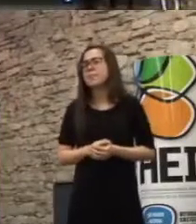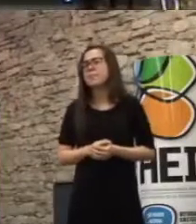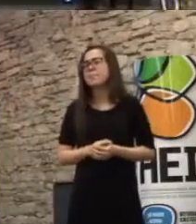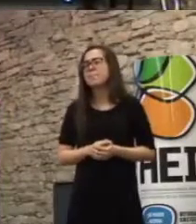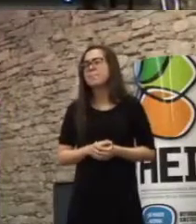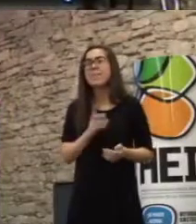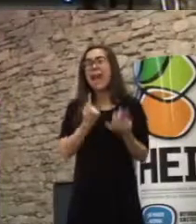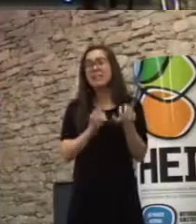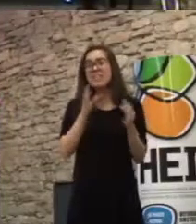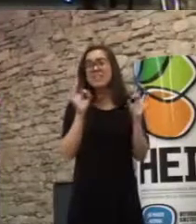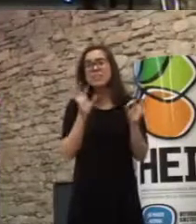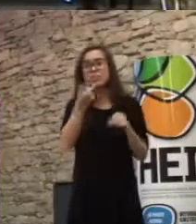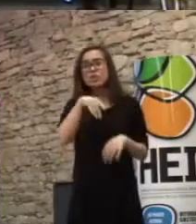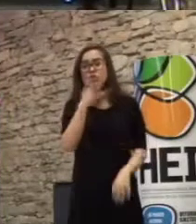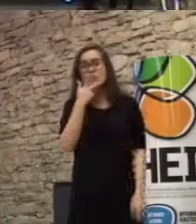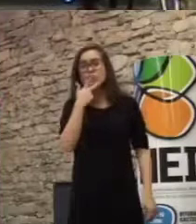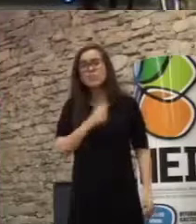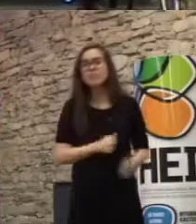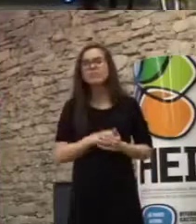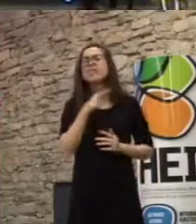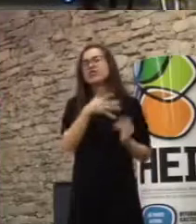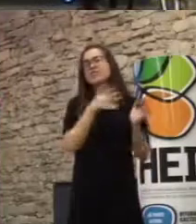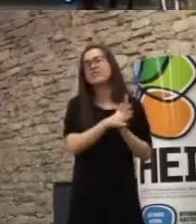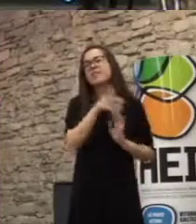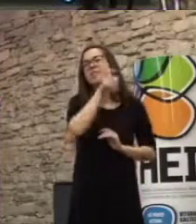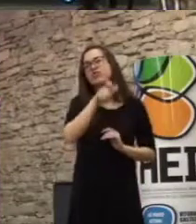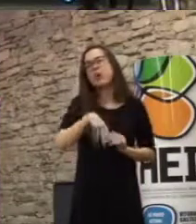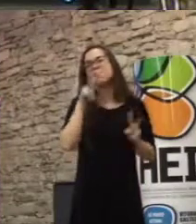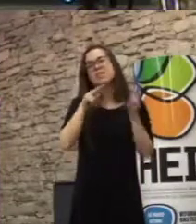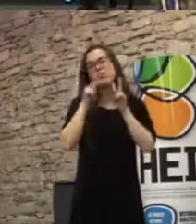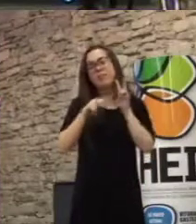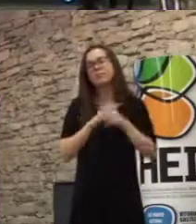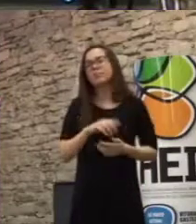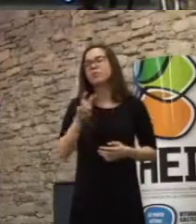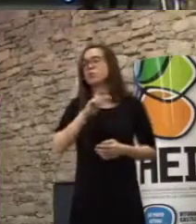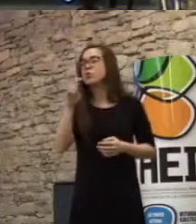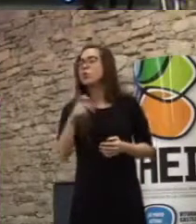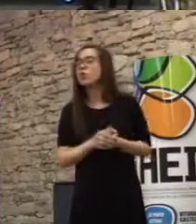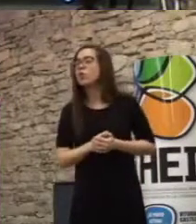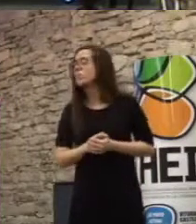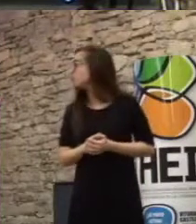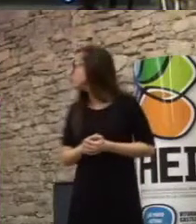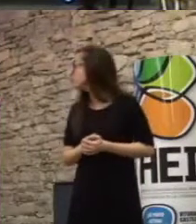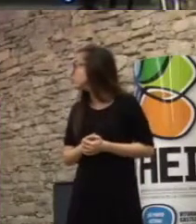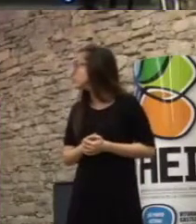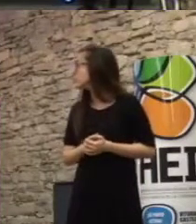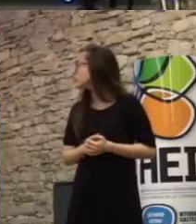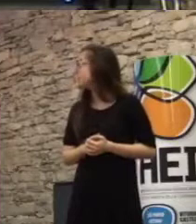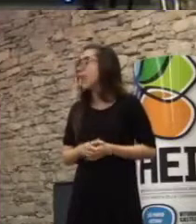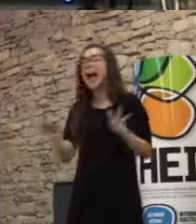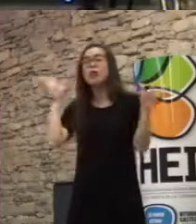conocéis alguien así estos son los visuales luego tenemos a los auditivos las personas